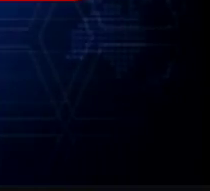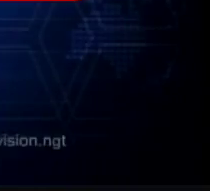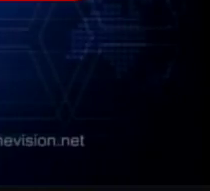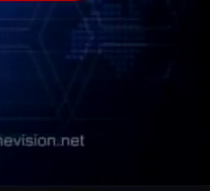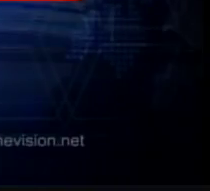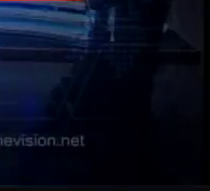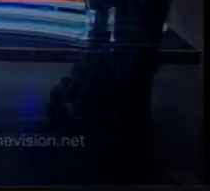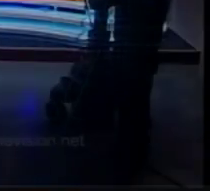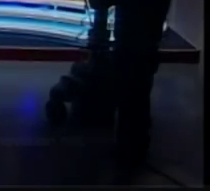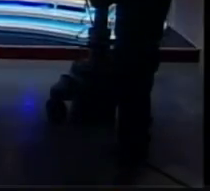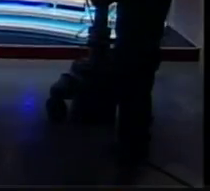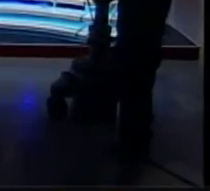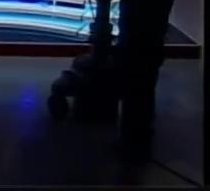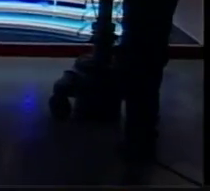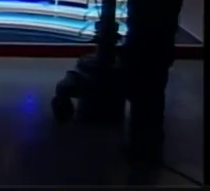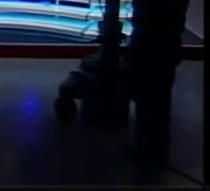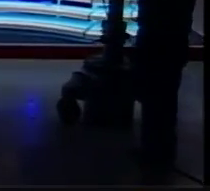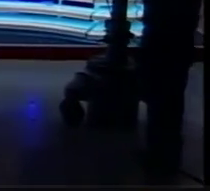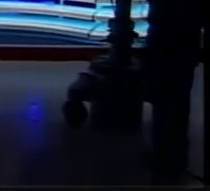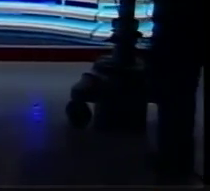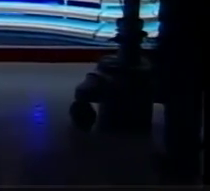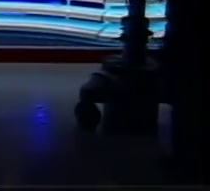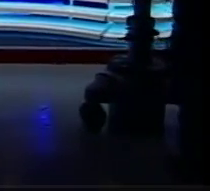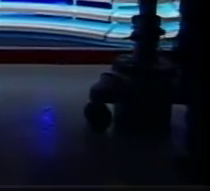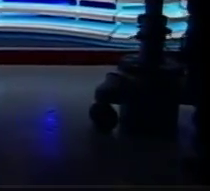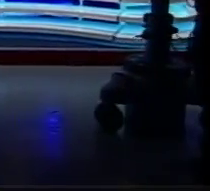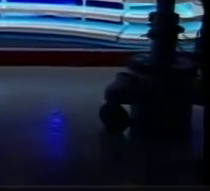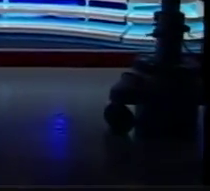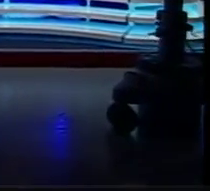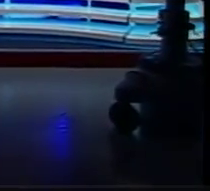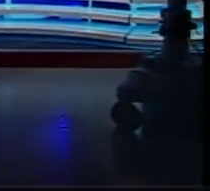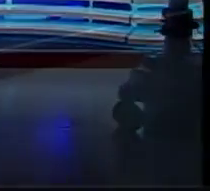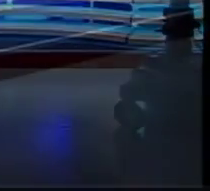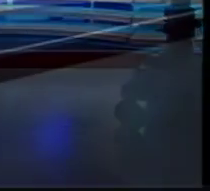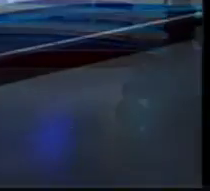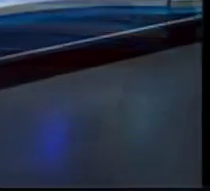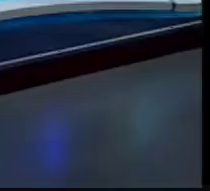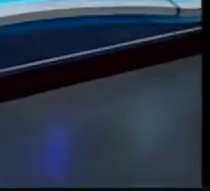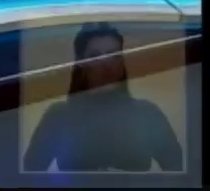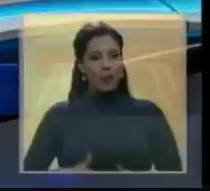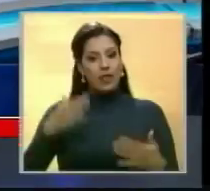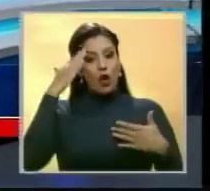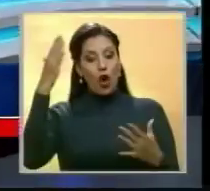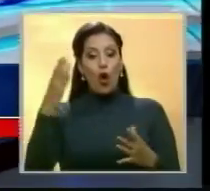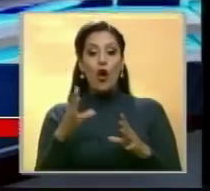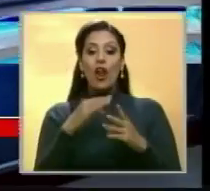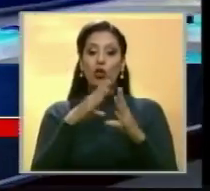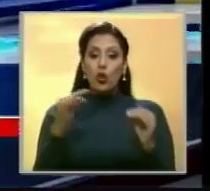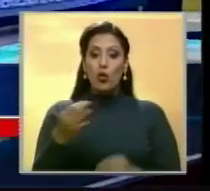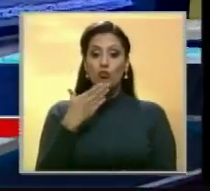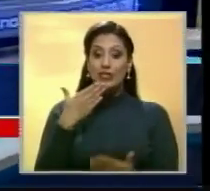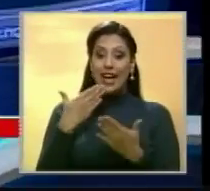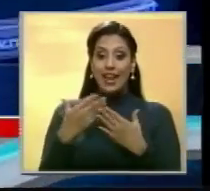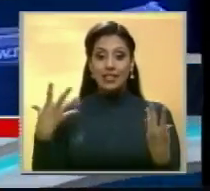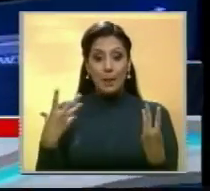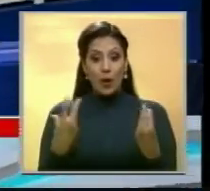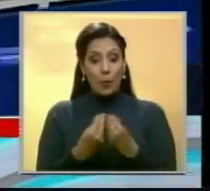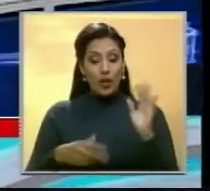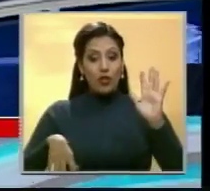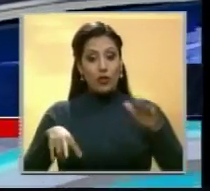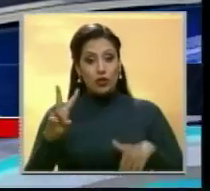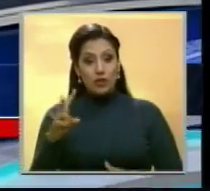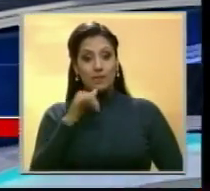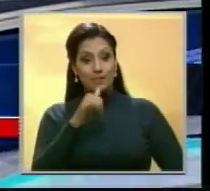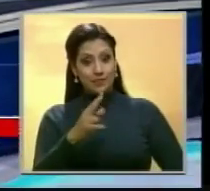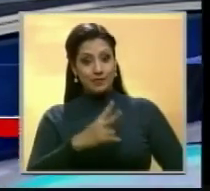Noticiero Venevisión. Información justa y balanceada. ¿Qué tal, amigos? Muchísimas gracias por acompañarnos